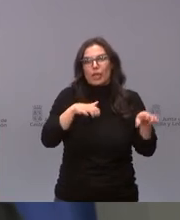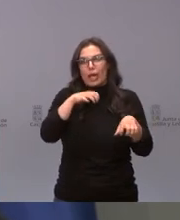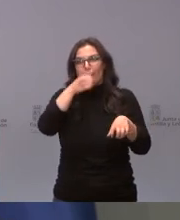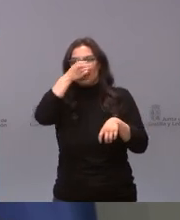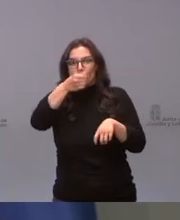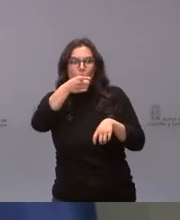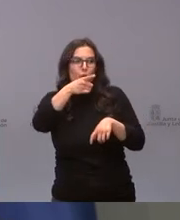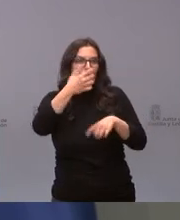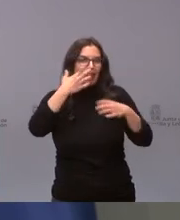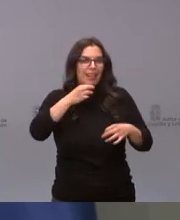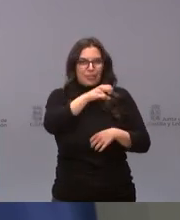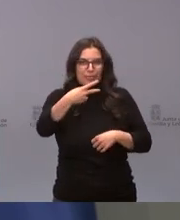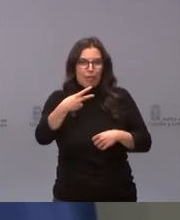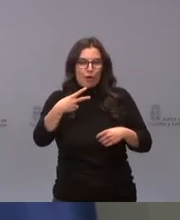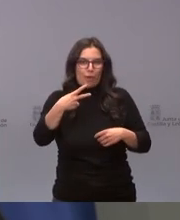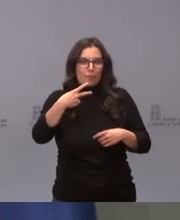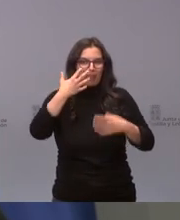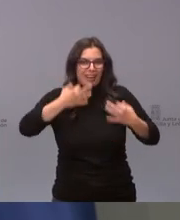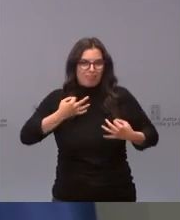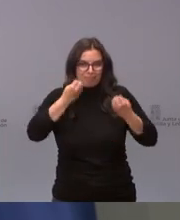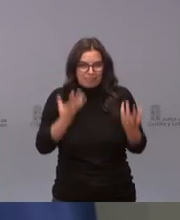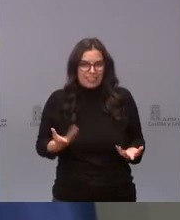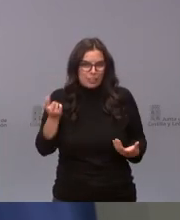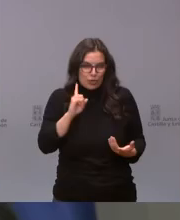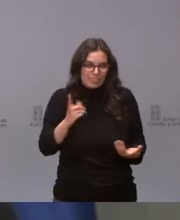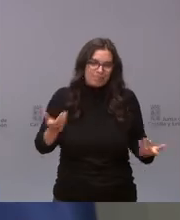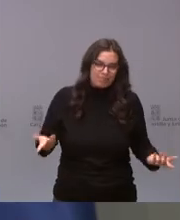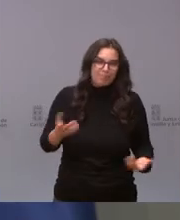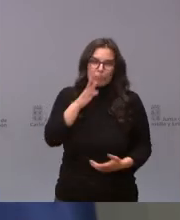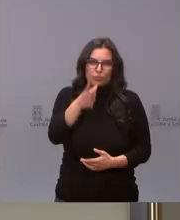muestra no es una buena muestra. Eso forma parte de la selección de la muestra.